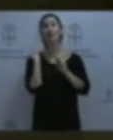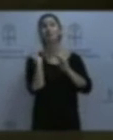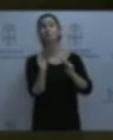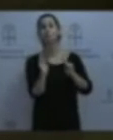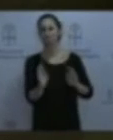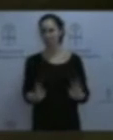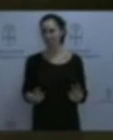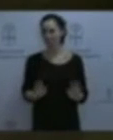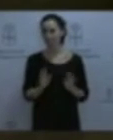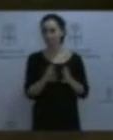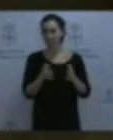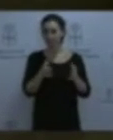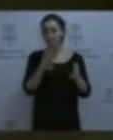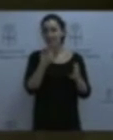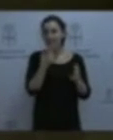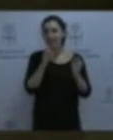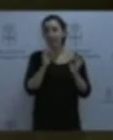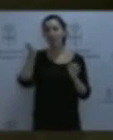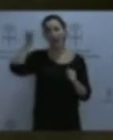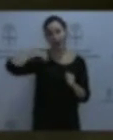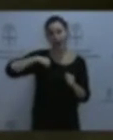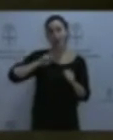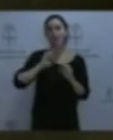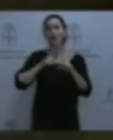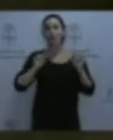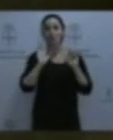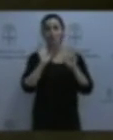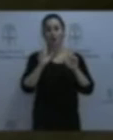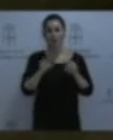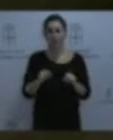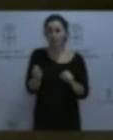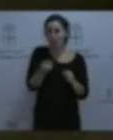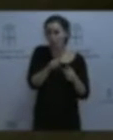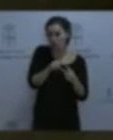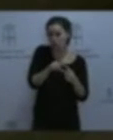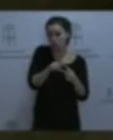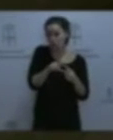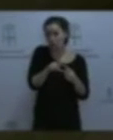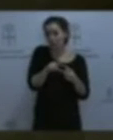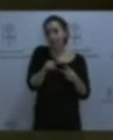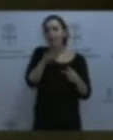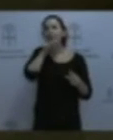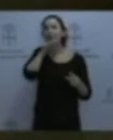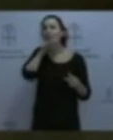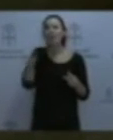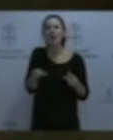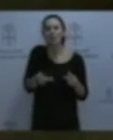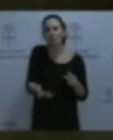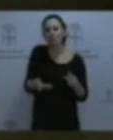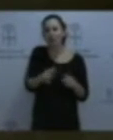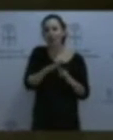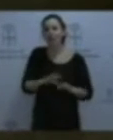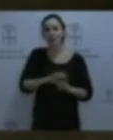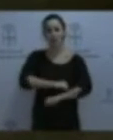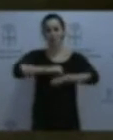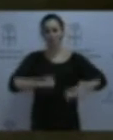que decía al respecto del aragonés y asturleonés: estos dialectos no llegaron a configurarse como lenguas debido a la